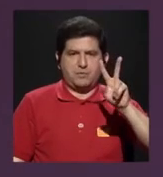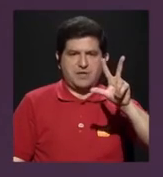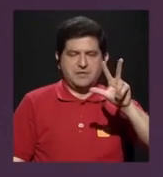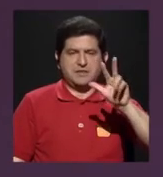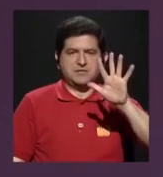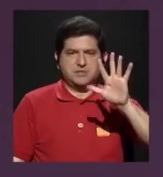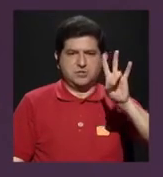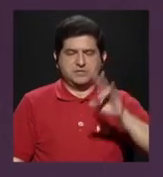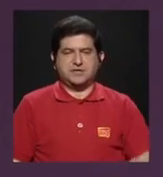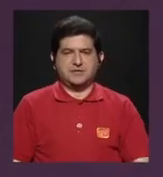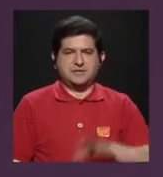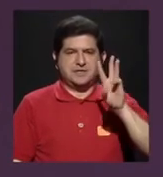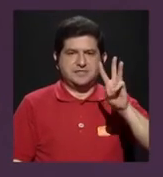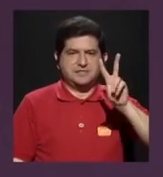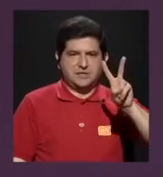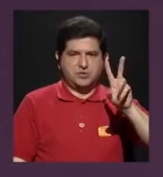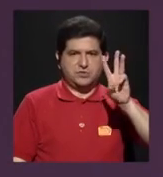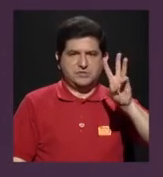62-61-2357.